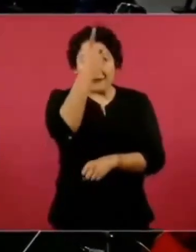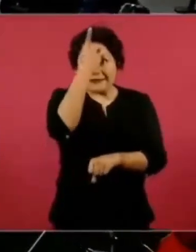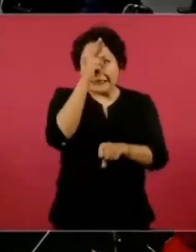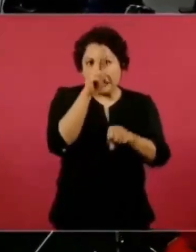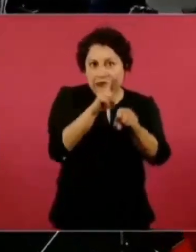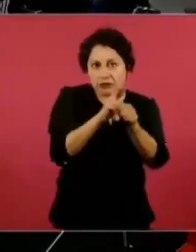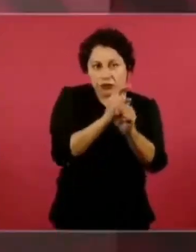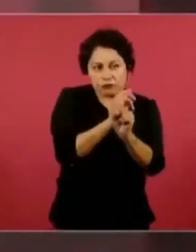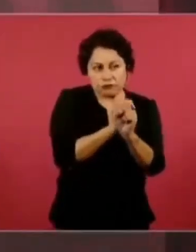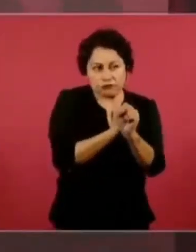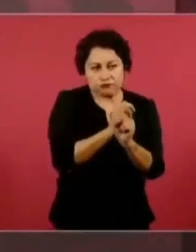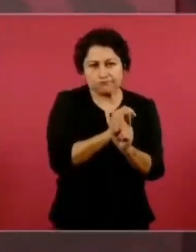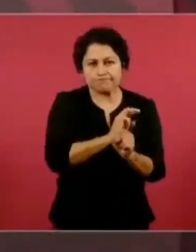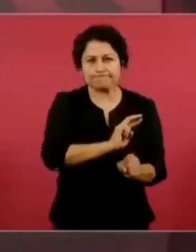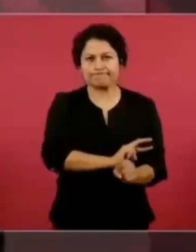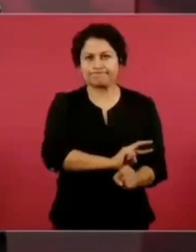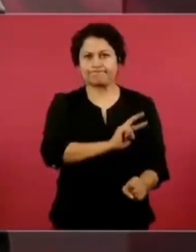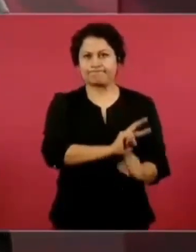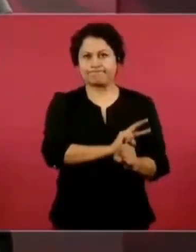como en el tratado,